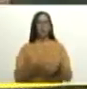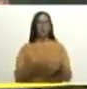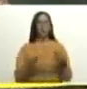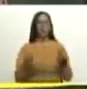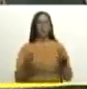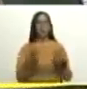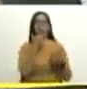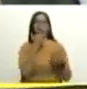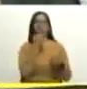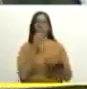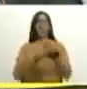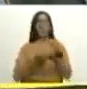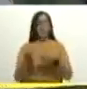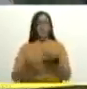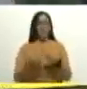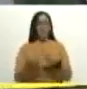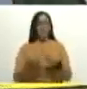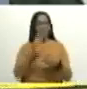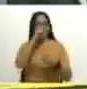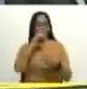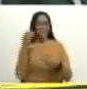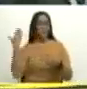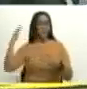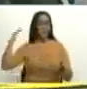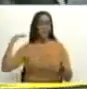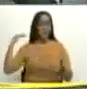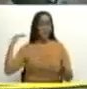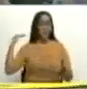Bastantes errores se cometieron en los años anteriores.